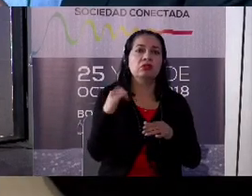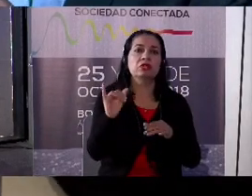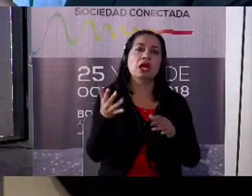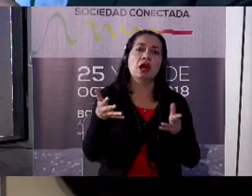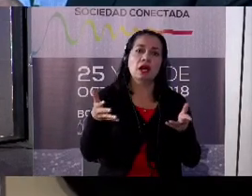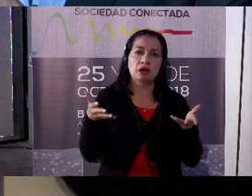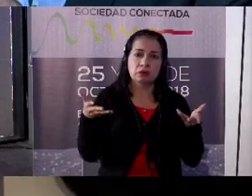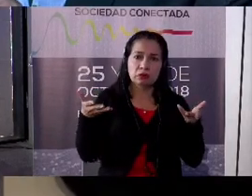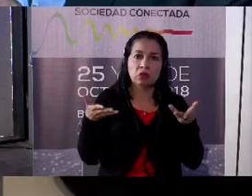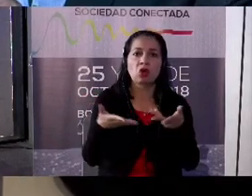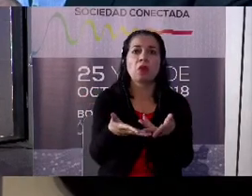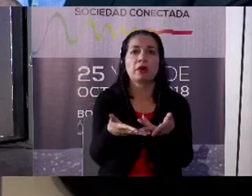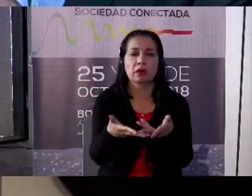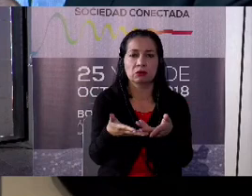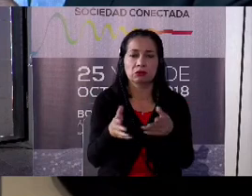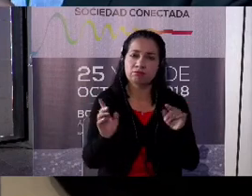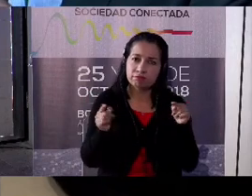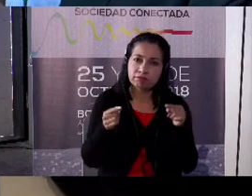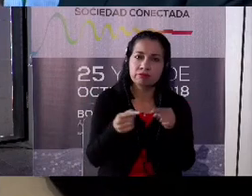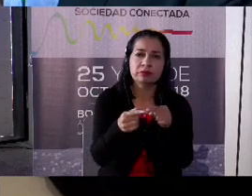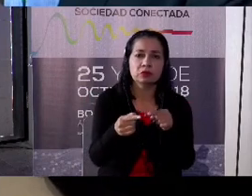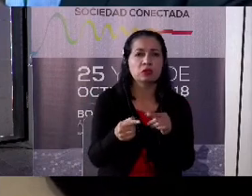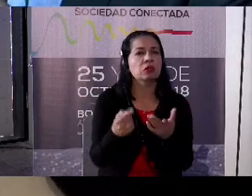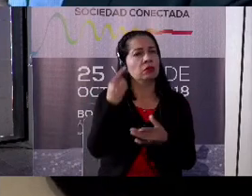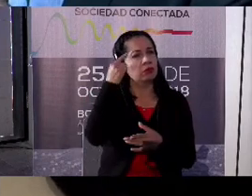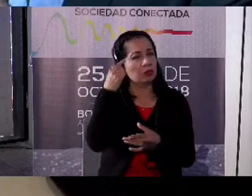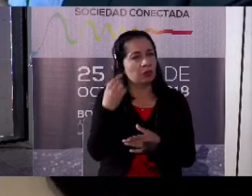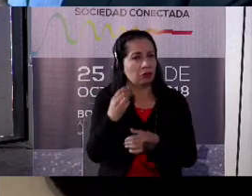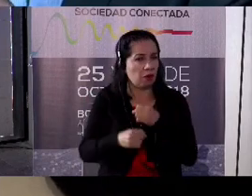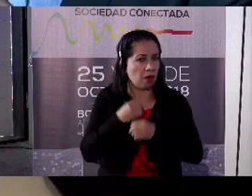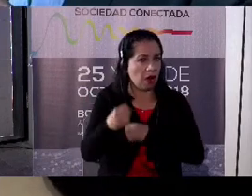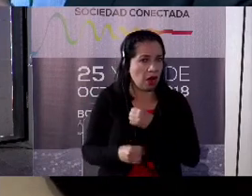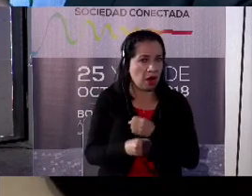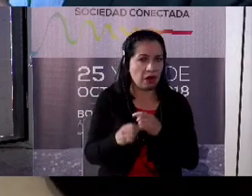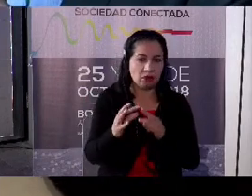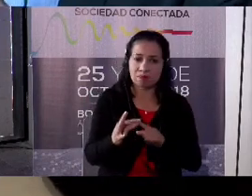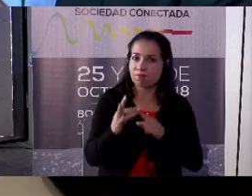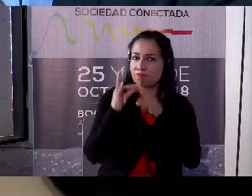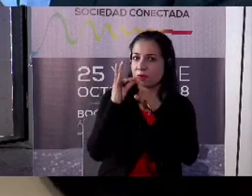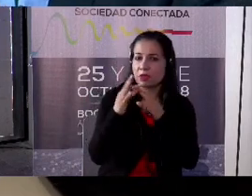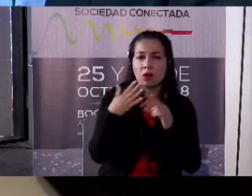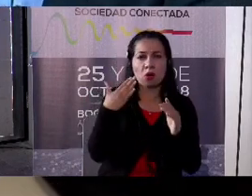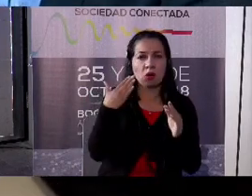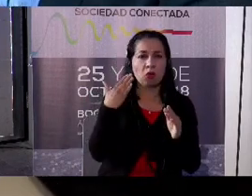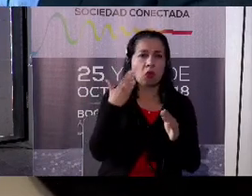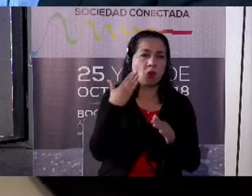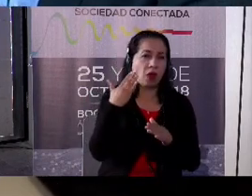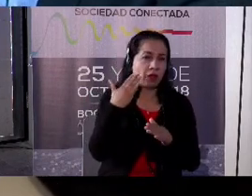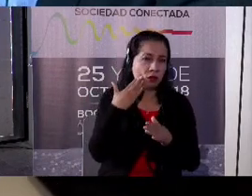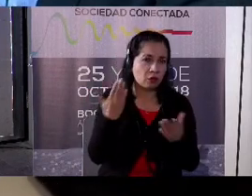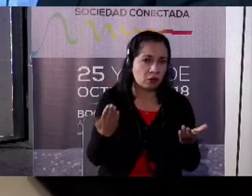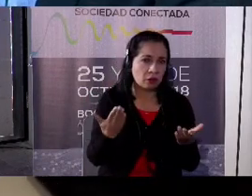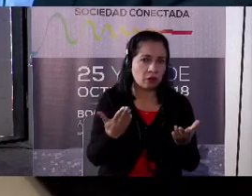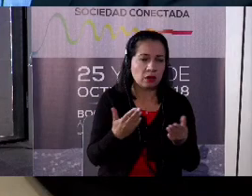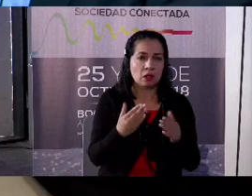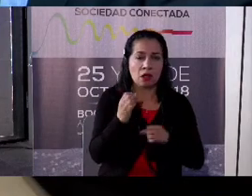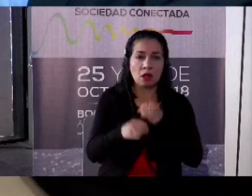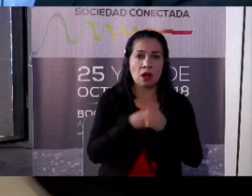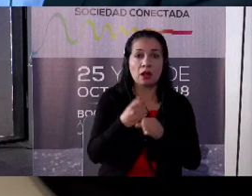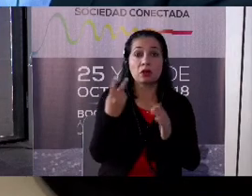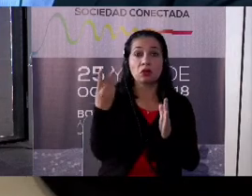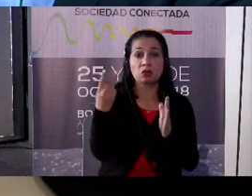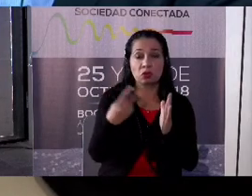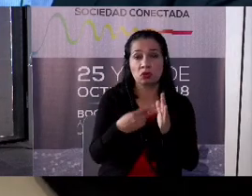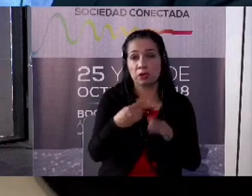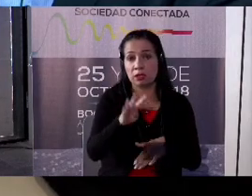nuestros colegas sin embargo yo creo que el año clave va a ser estamos en 2018 el año clave va a ser fin de 2019